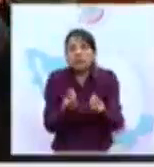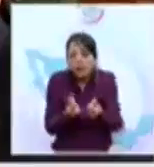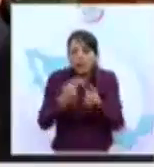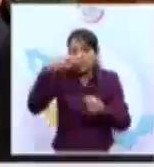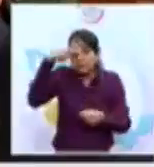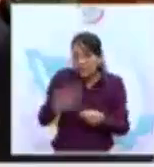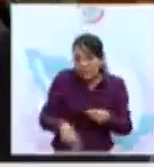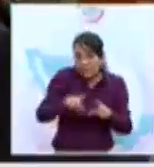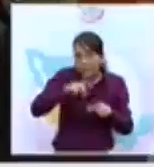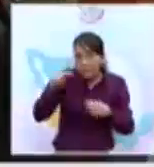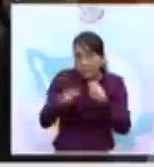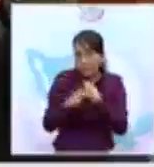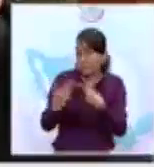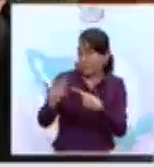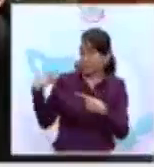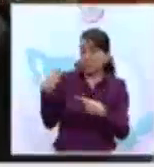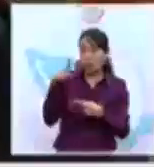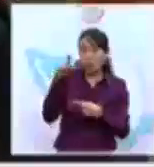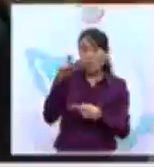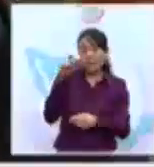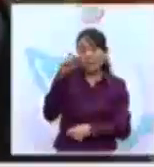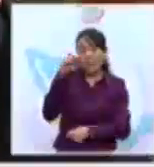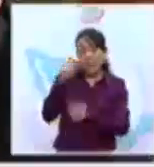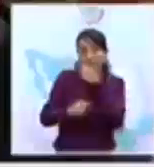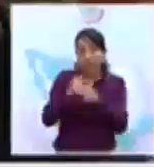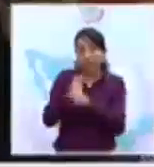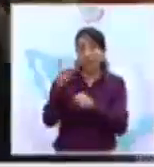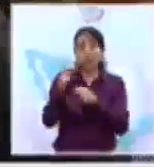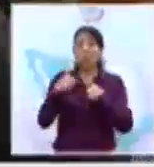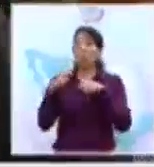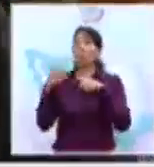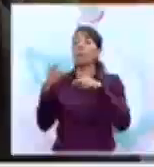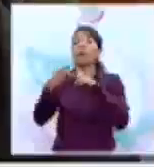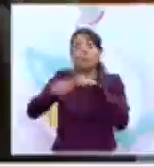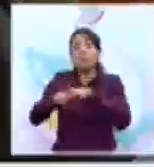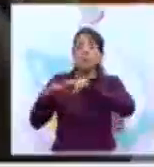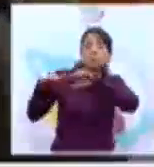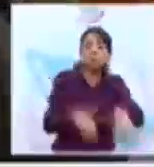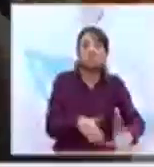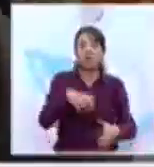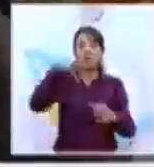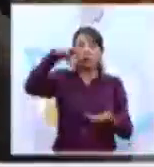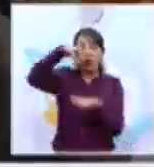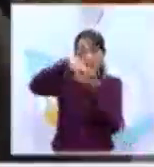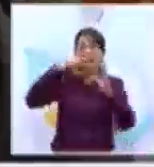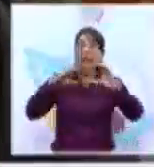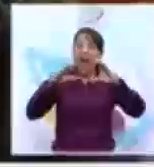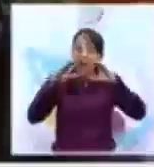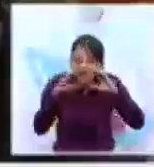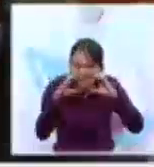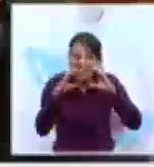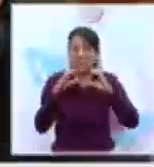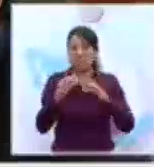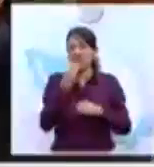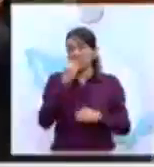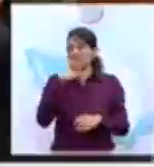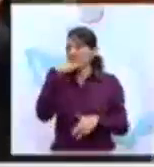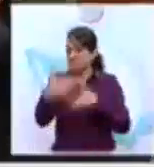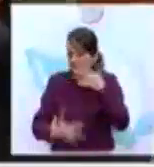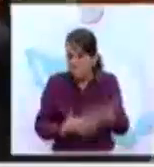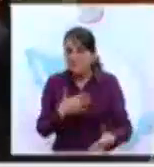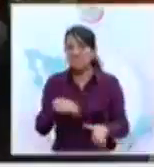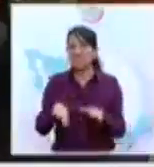años. Desde que entraron las hamburgueserías, la comida chatarra, los refrescos gaseosos, cuánto